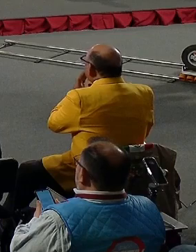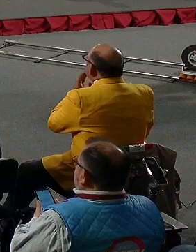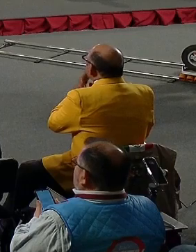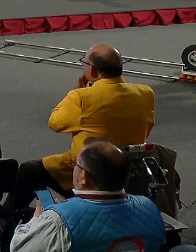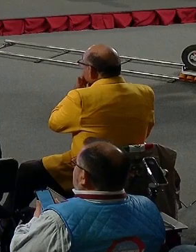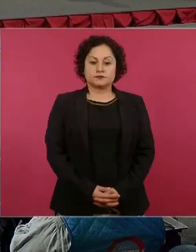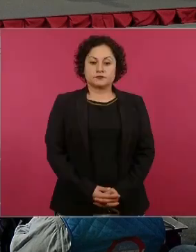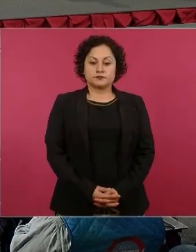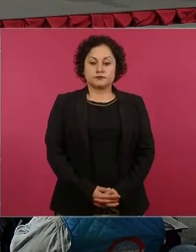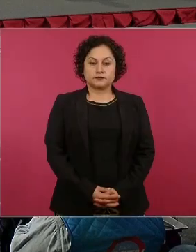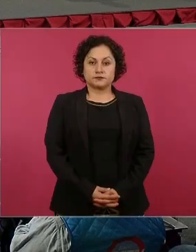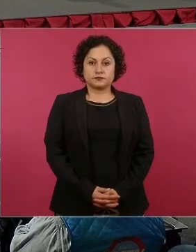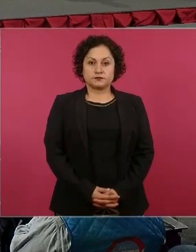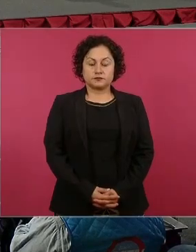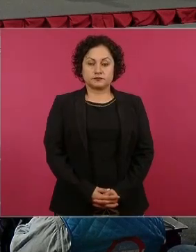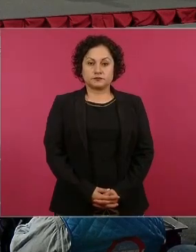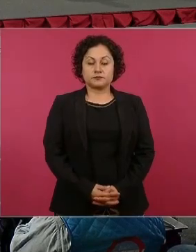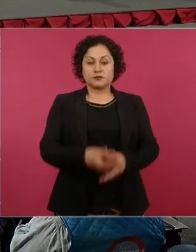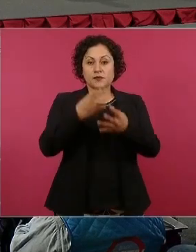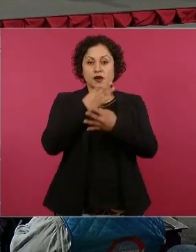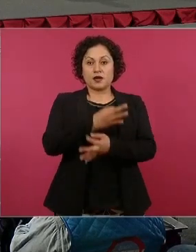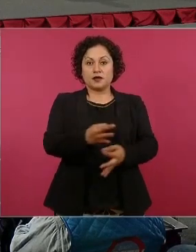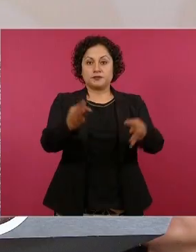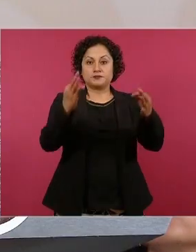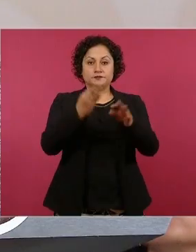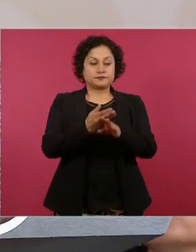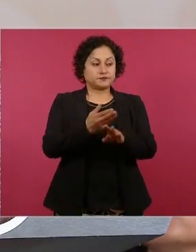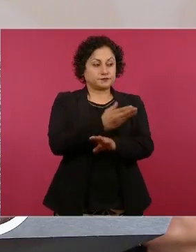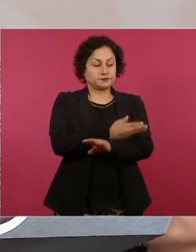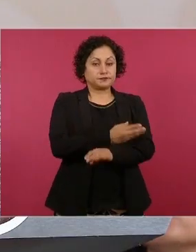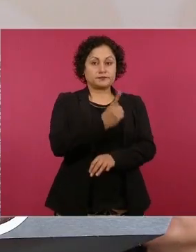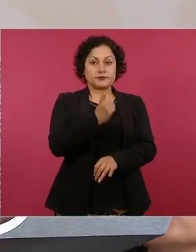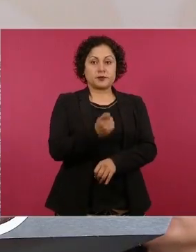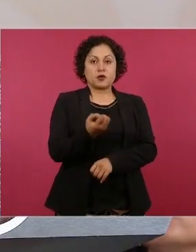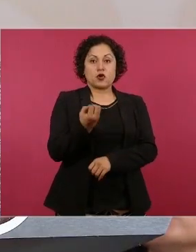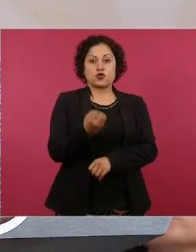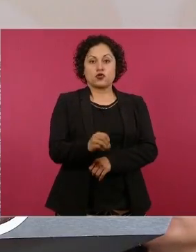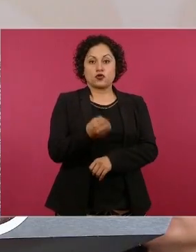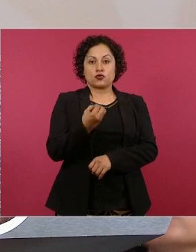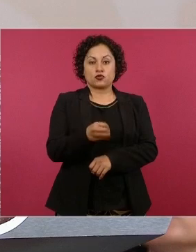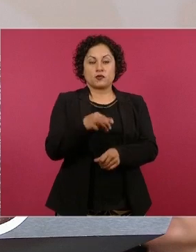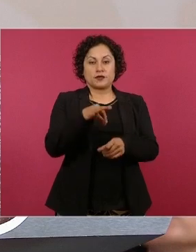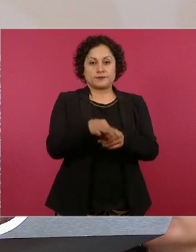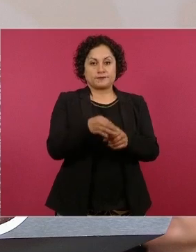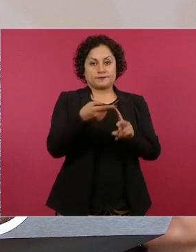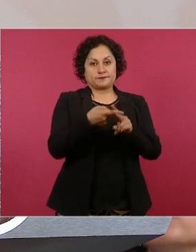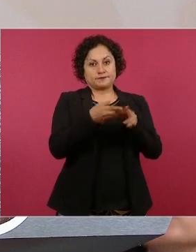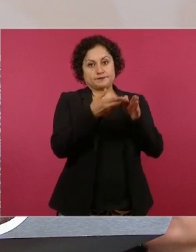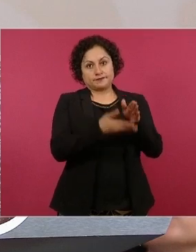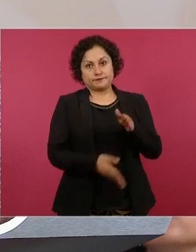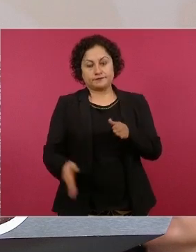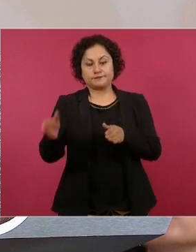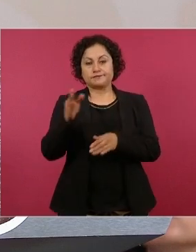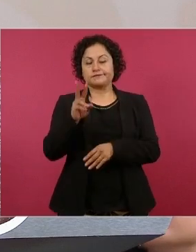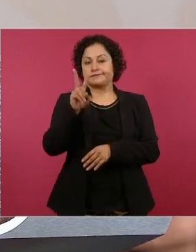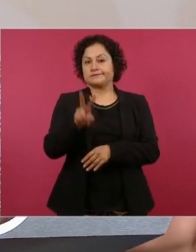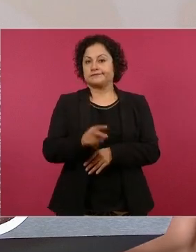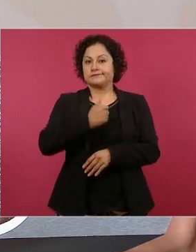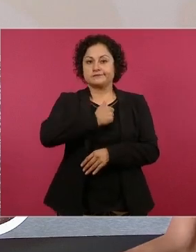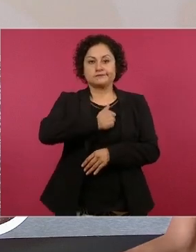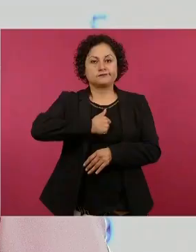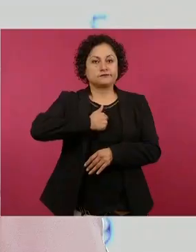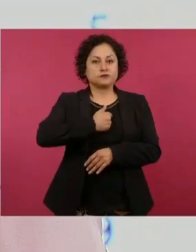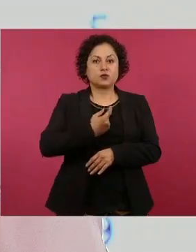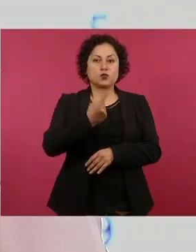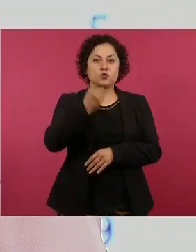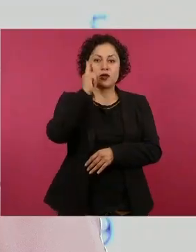que inició el 1 de octubre, lamentablemente tenemos el reporte de una candidata fallecida